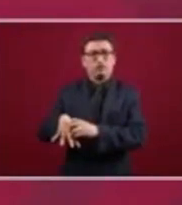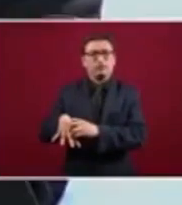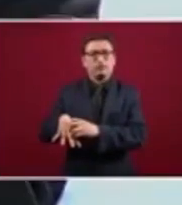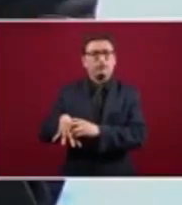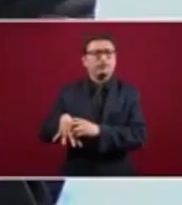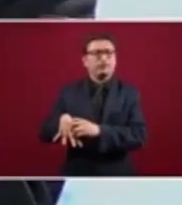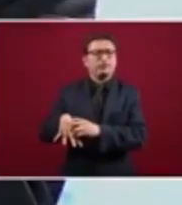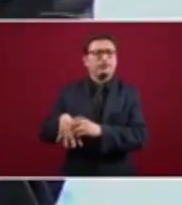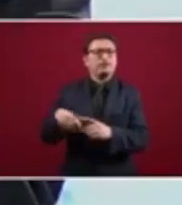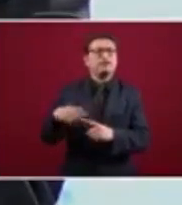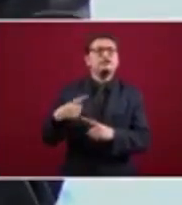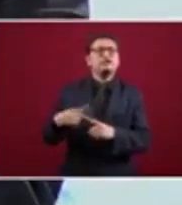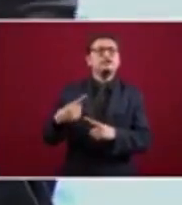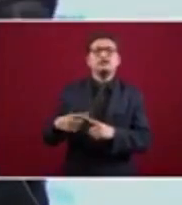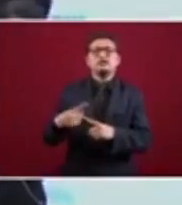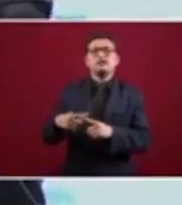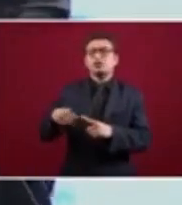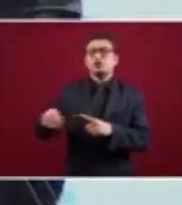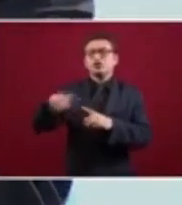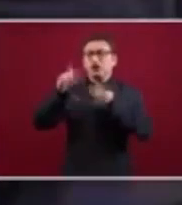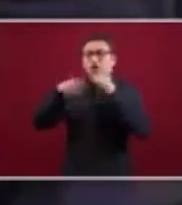a quien les quitó el bozal.